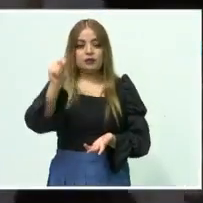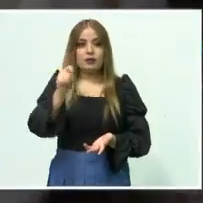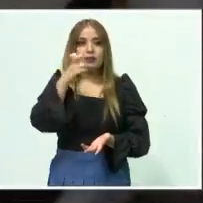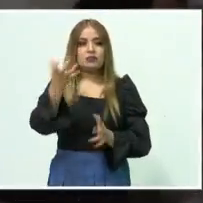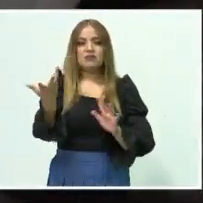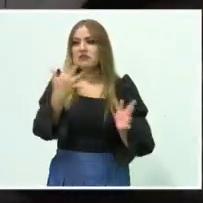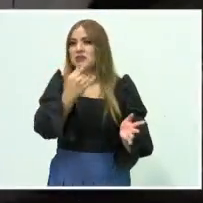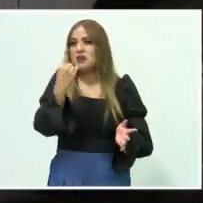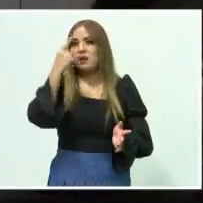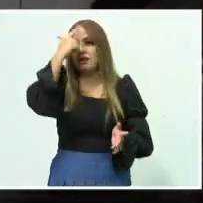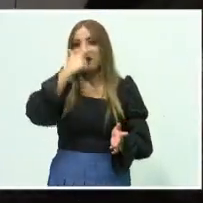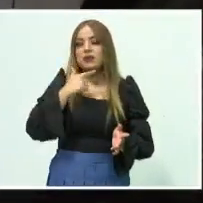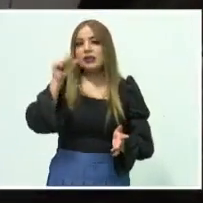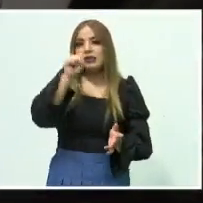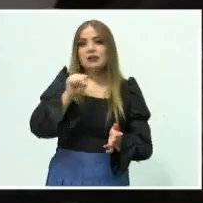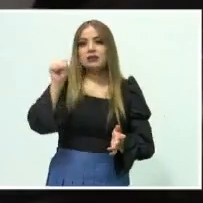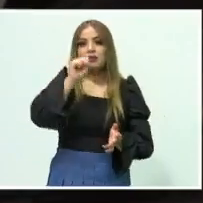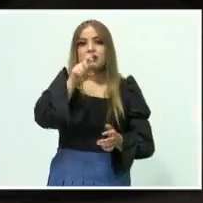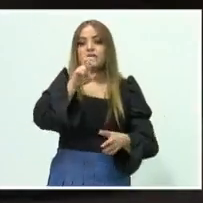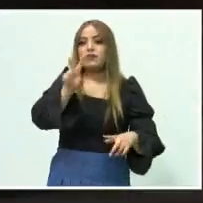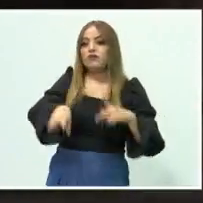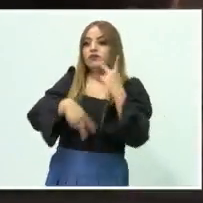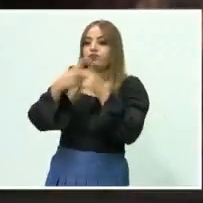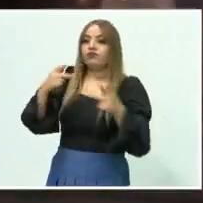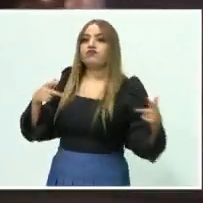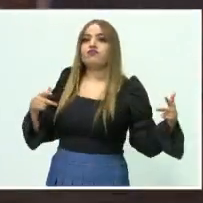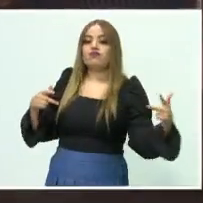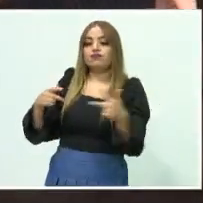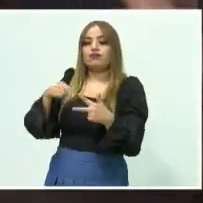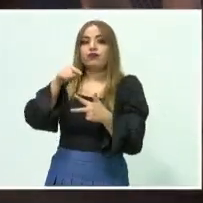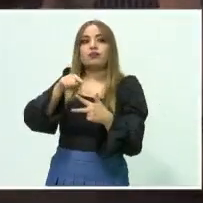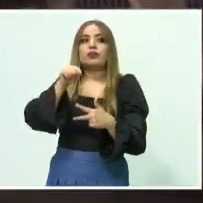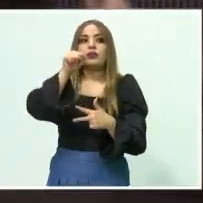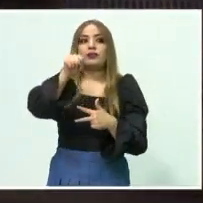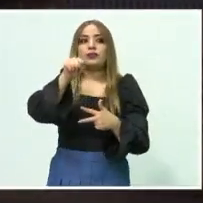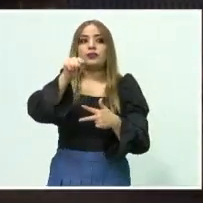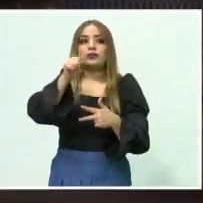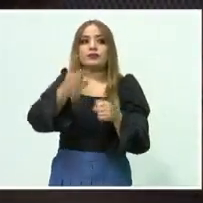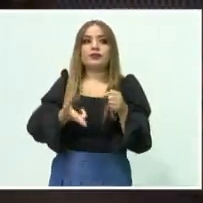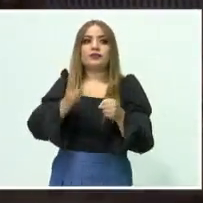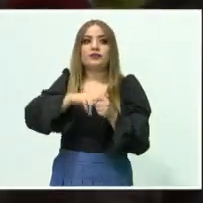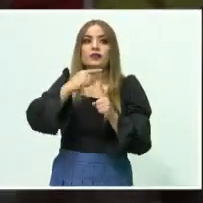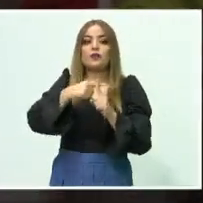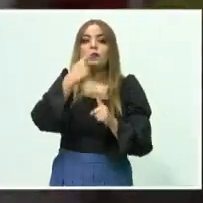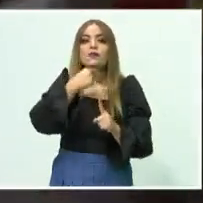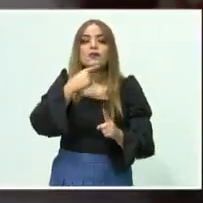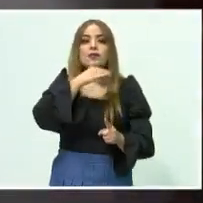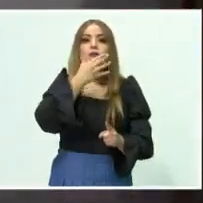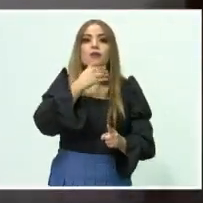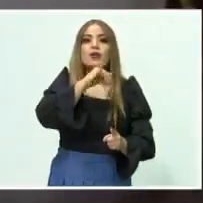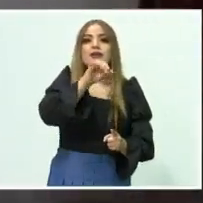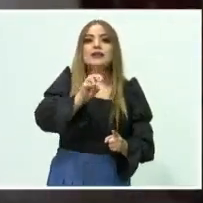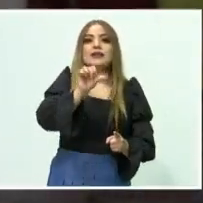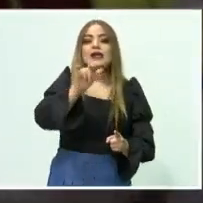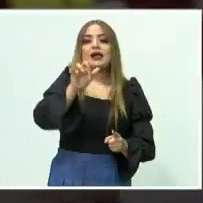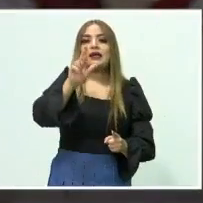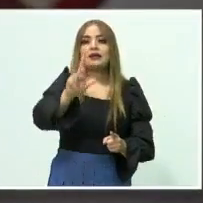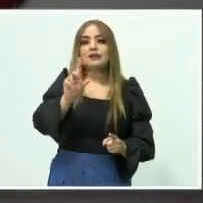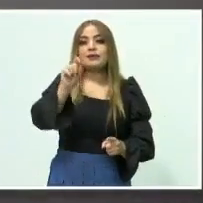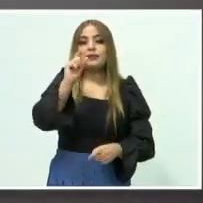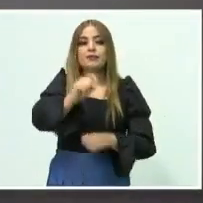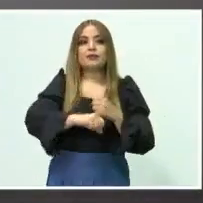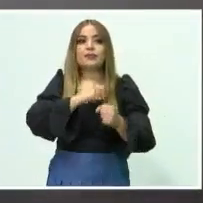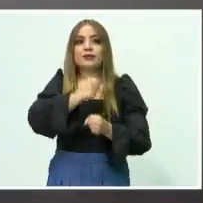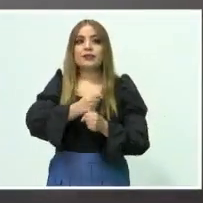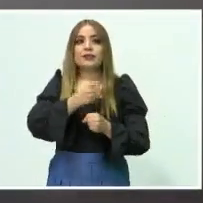sábado que arribó en un vehículo particular a Cruz Roja Mexicana, Yair Jared Alvarado, de 20 años de edad. Según